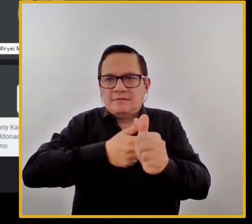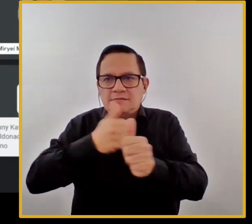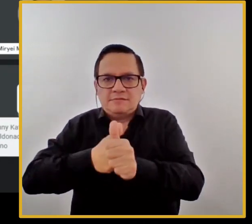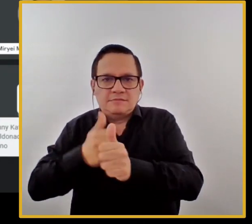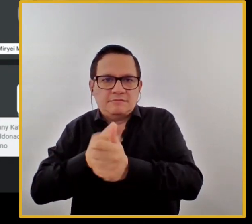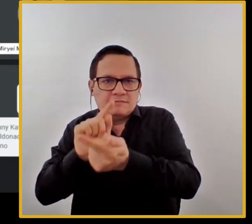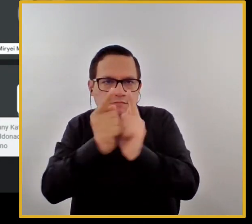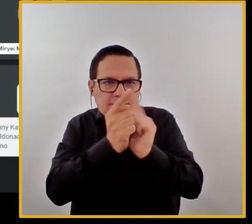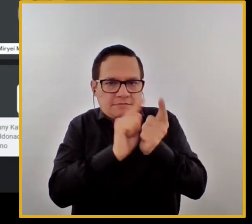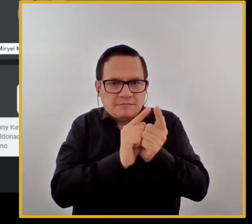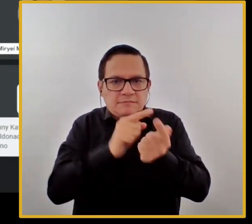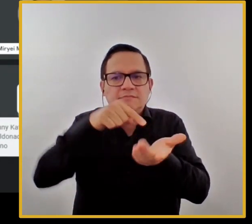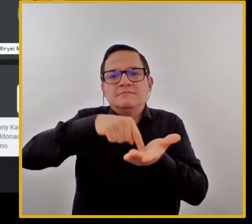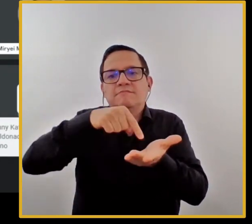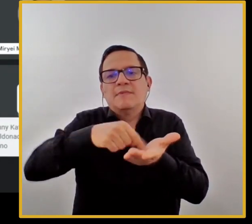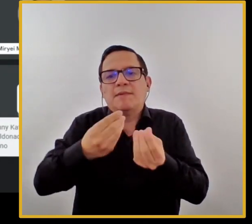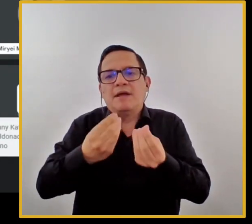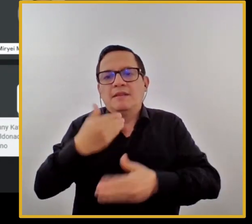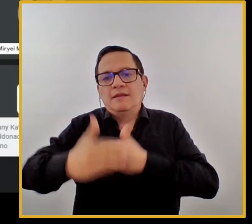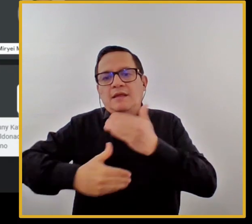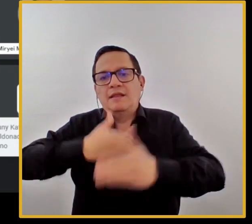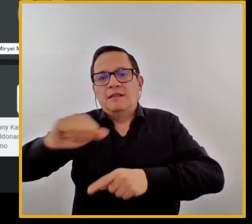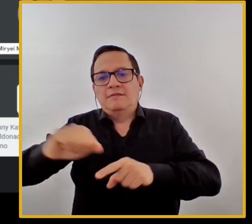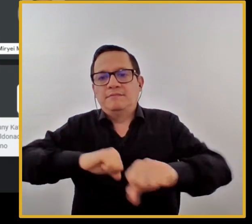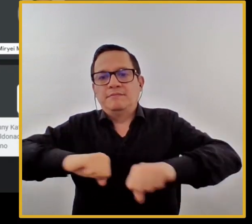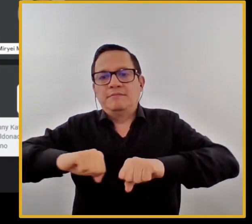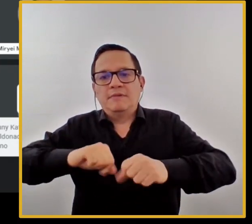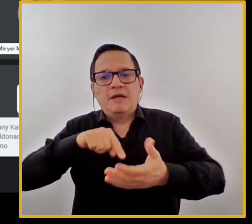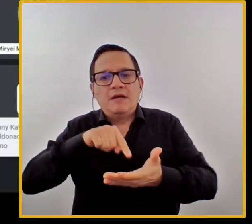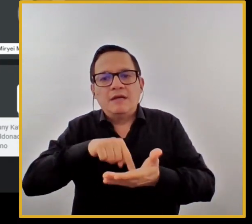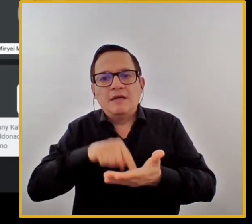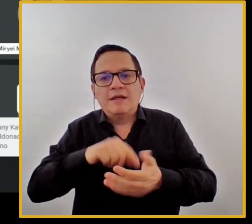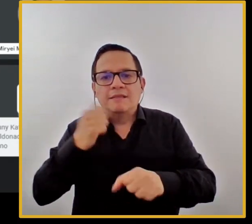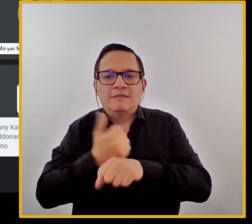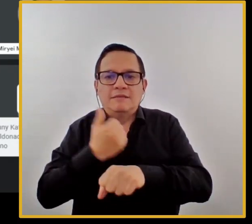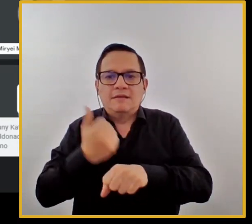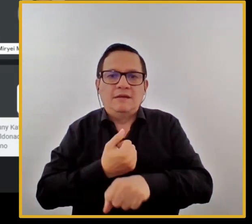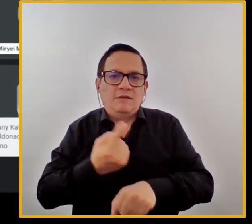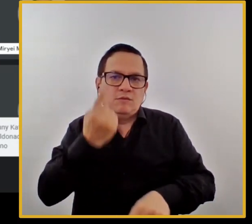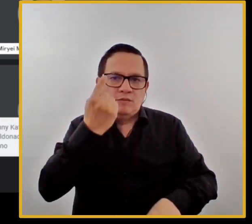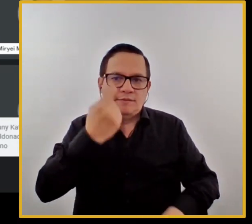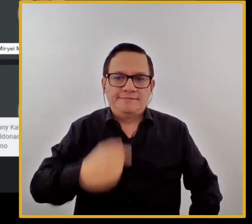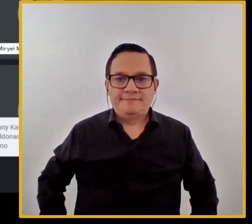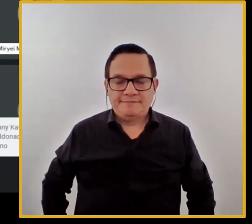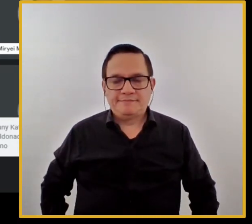encuentros que son tan importantes para el desarrollo de esta tarea número 1.